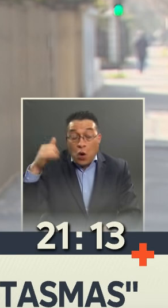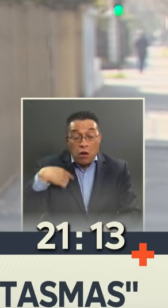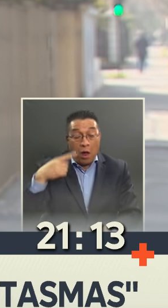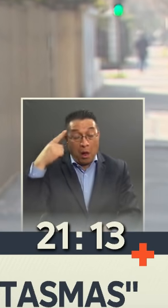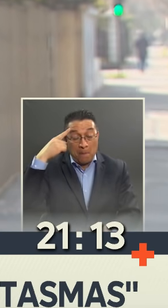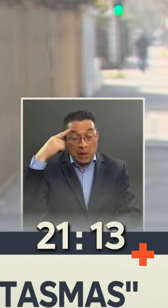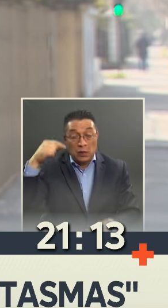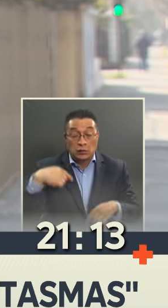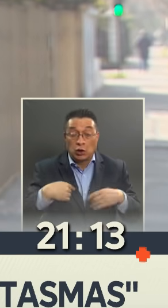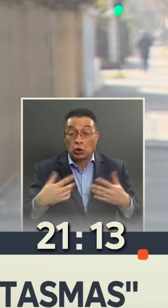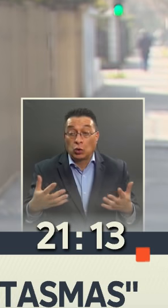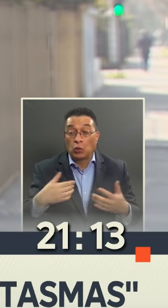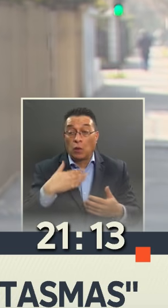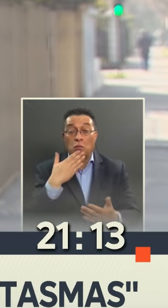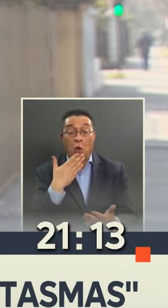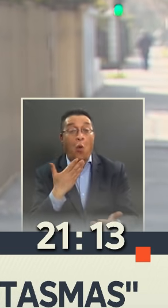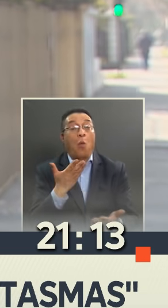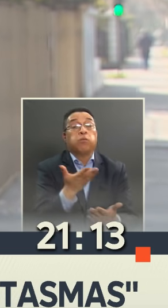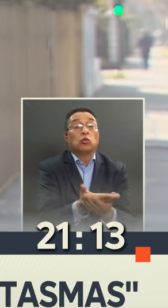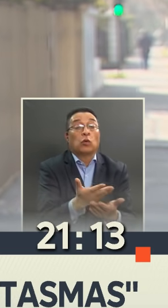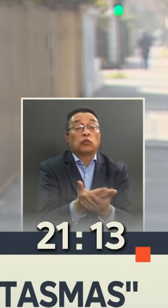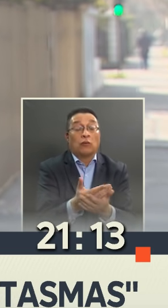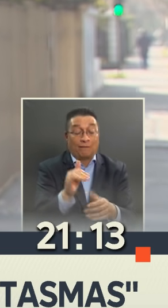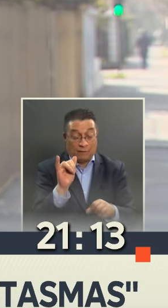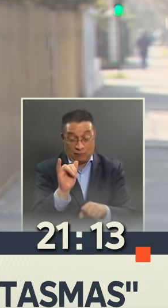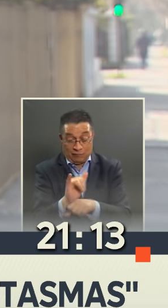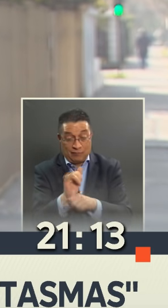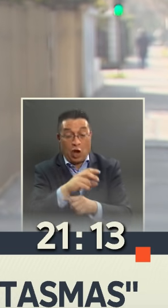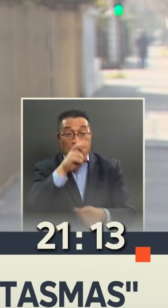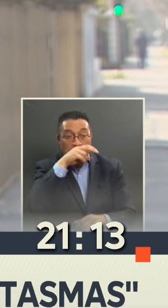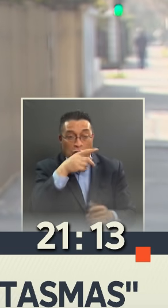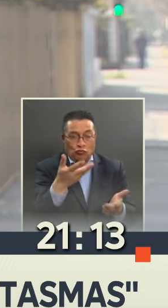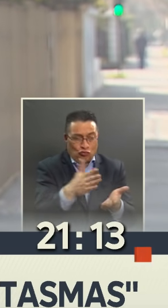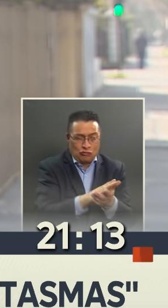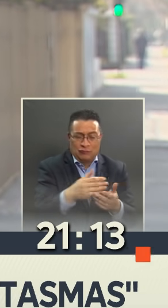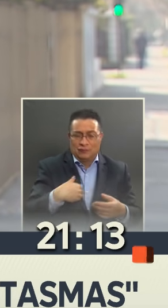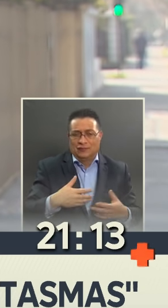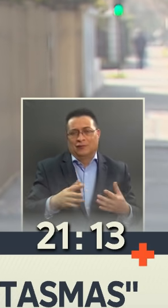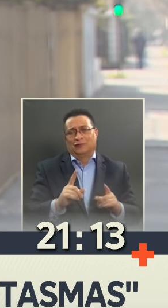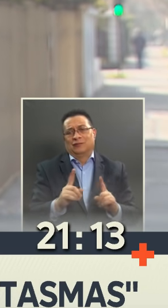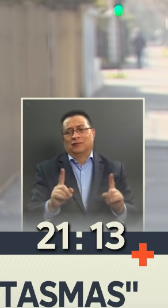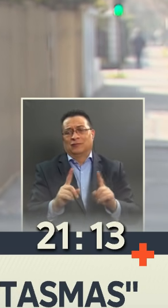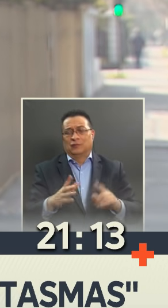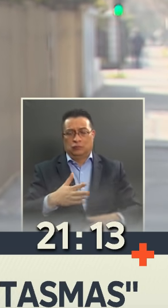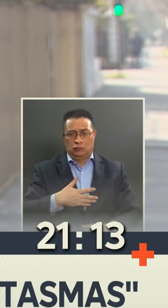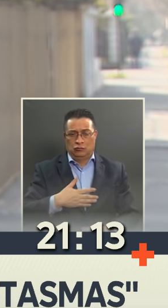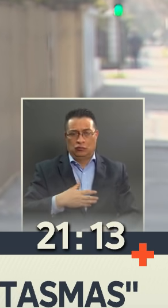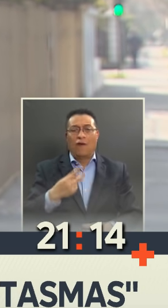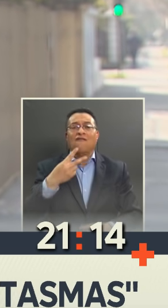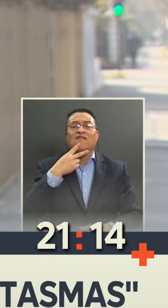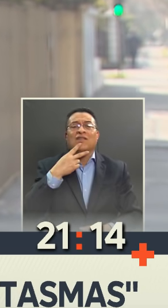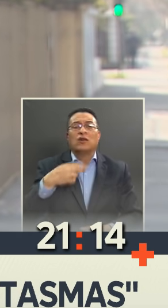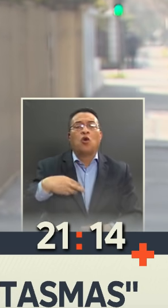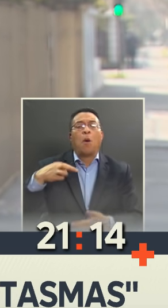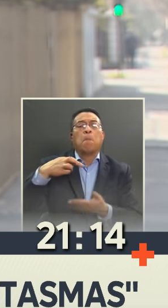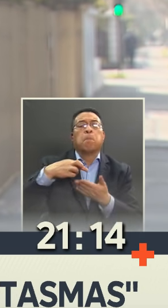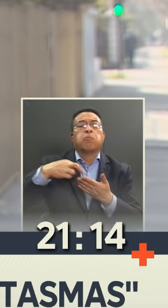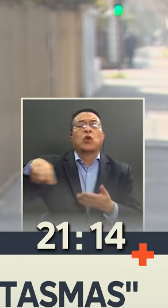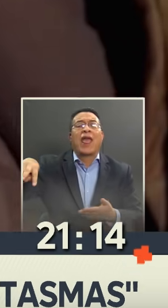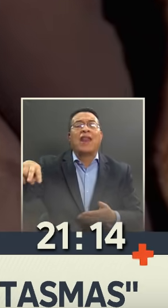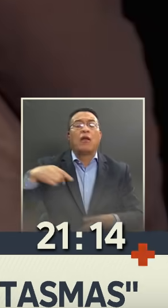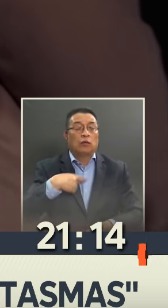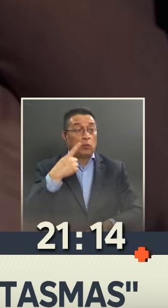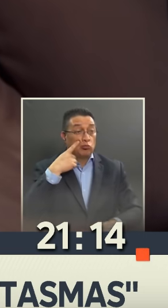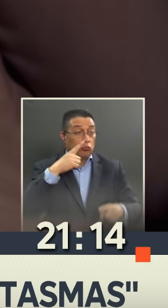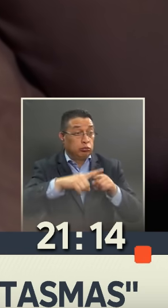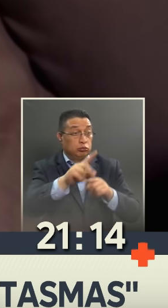una postulación con ficha de un notario que estaba muerto. Yo soy de Purén y desconozco los nombres de los notarios de